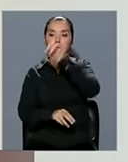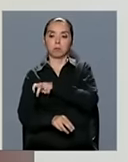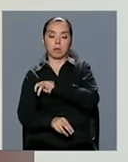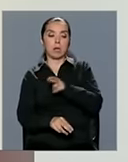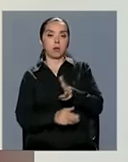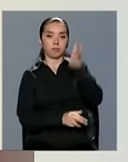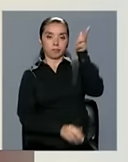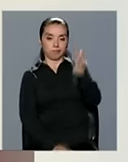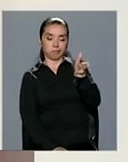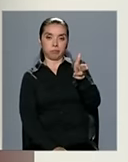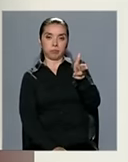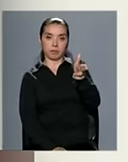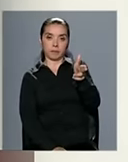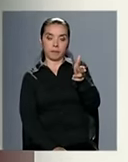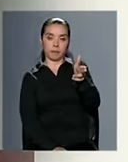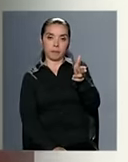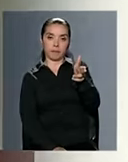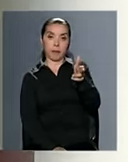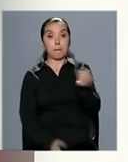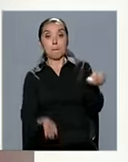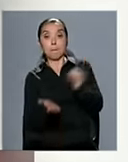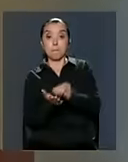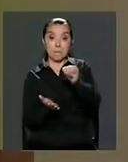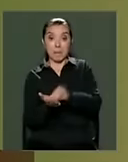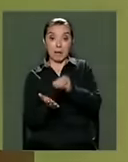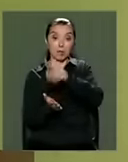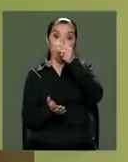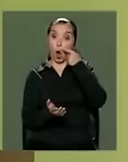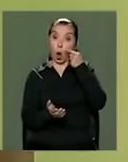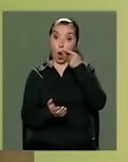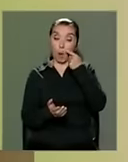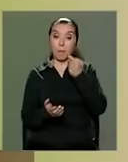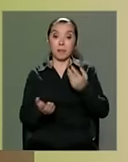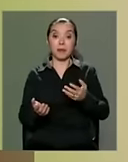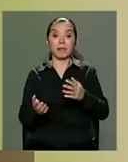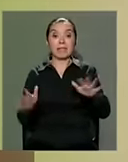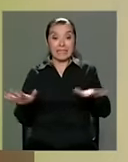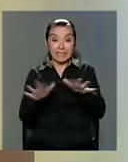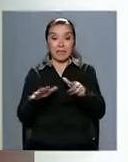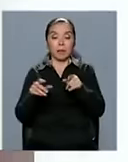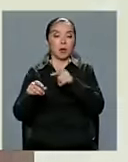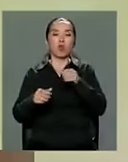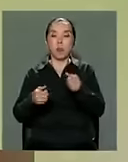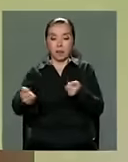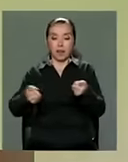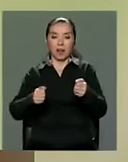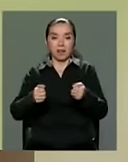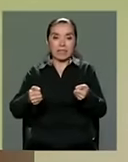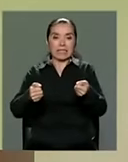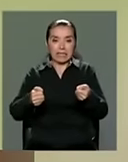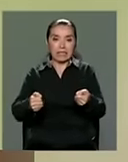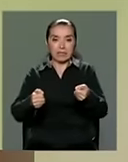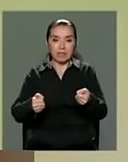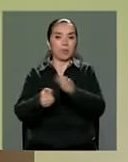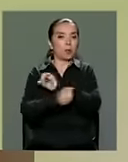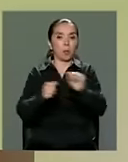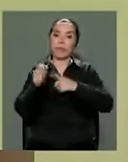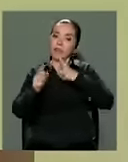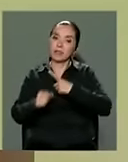le intimida. Se suman más sujetos que al no poder hacer andar el camión huyeron en un vehículo particular con el conductor en el